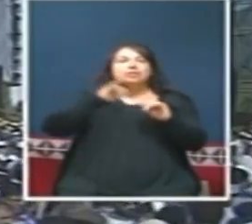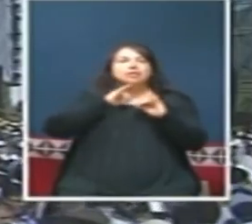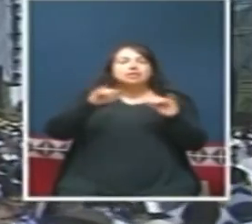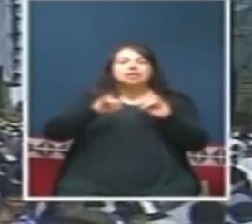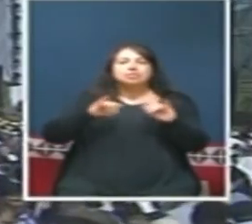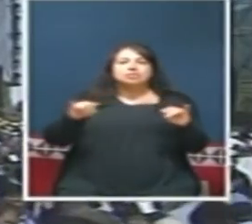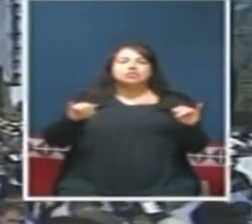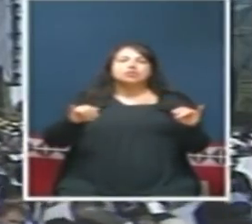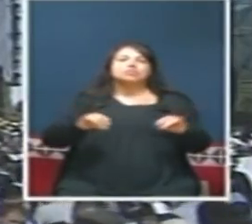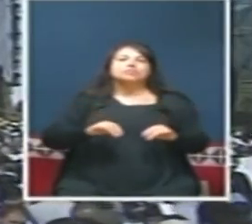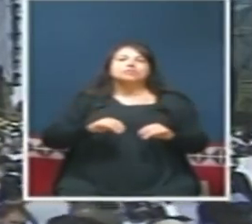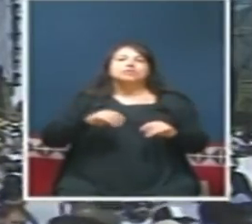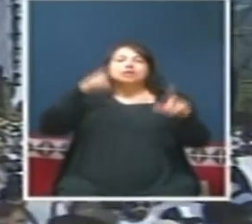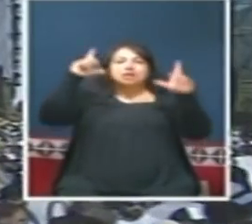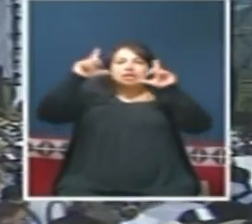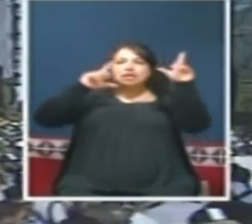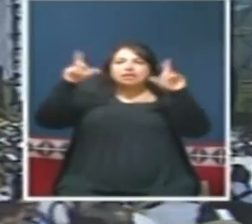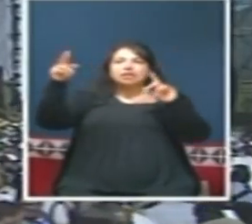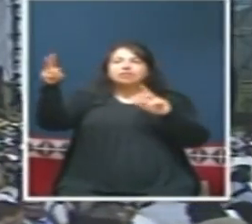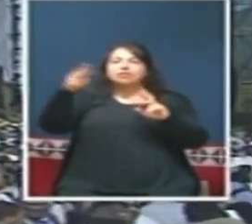es,